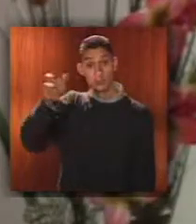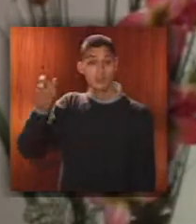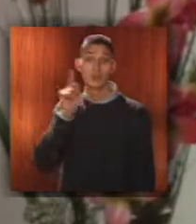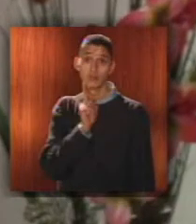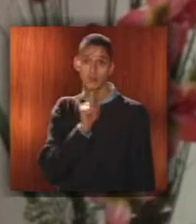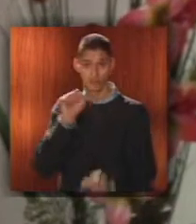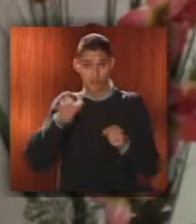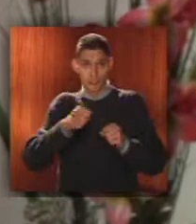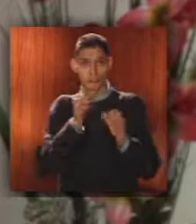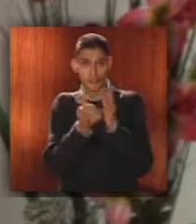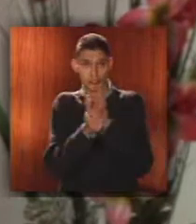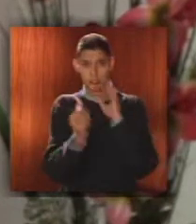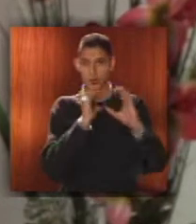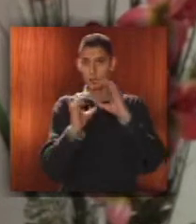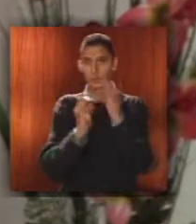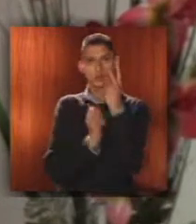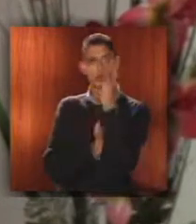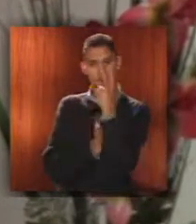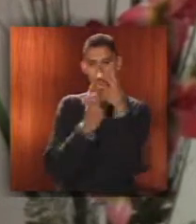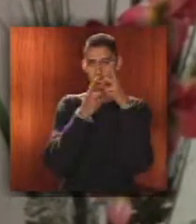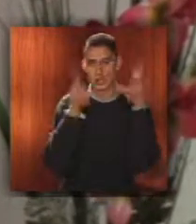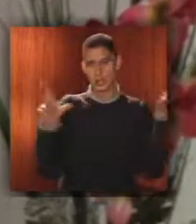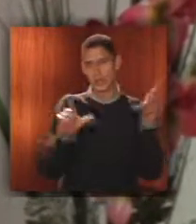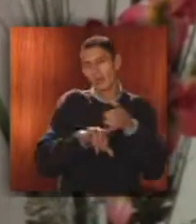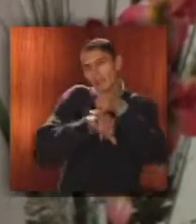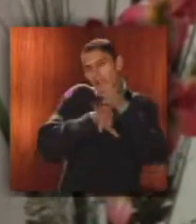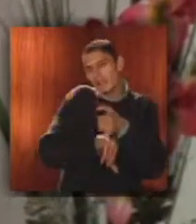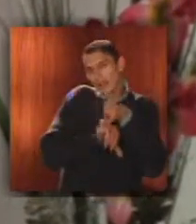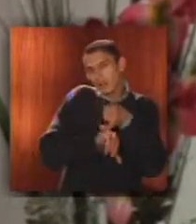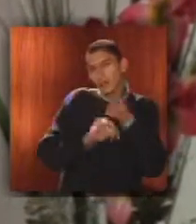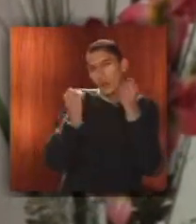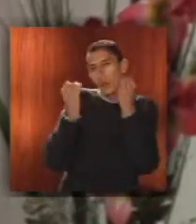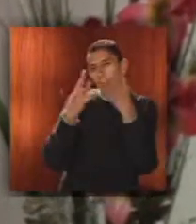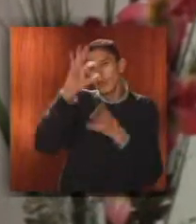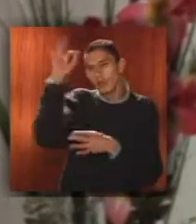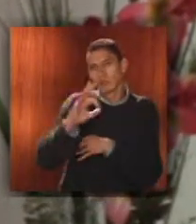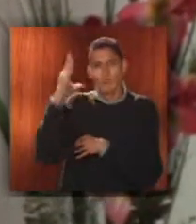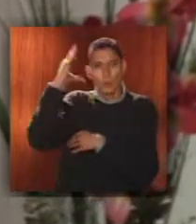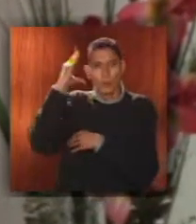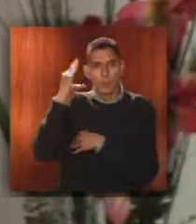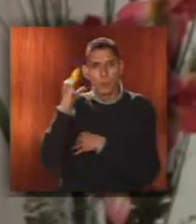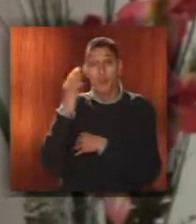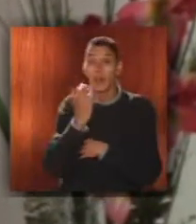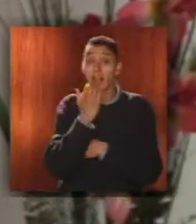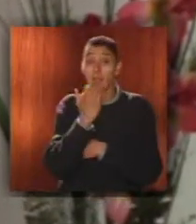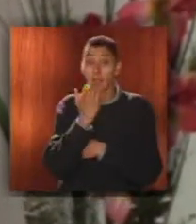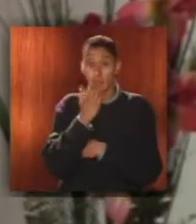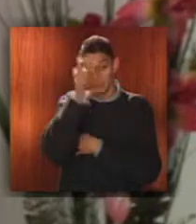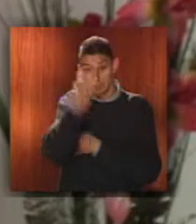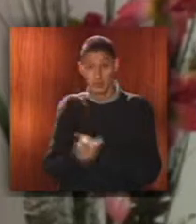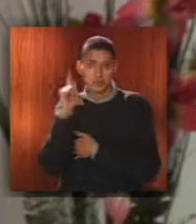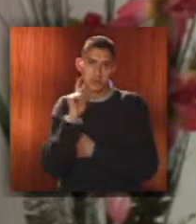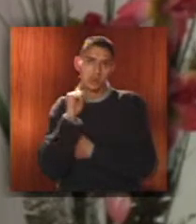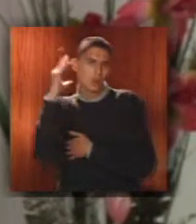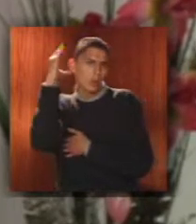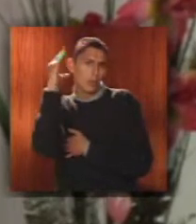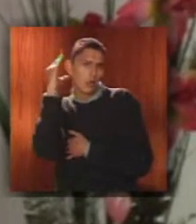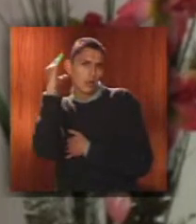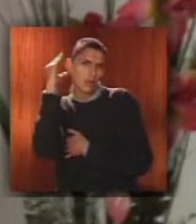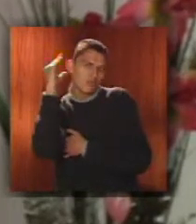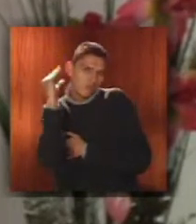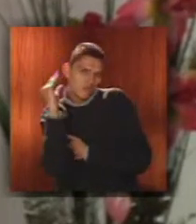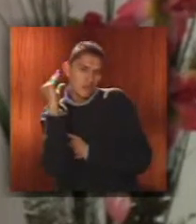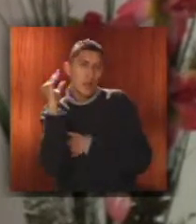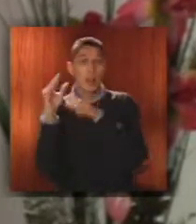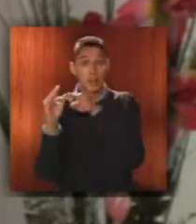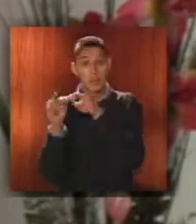Las personas sordas se pueden comunicar en dos lenguas, dependiendo del grado de pérdida auditiva. Si tiene una pérdida auditiva de